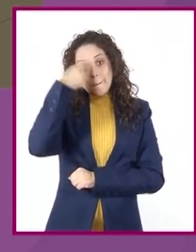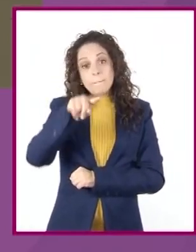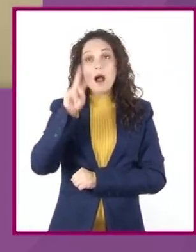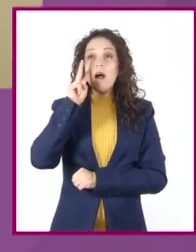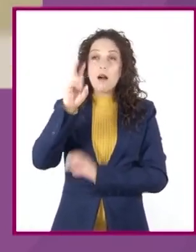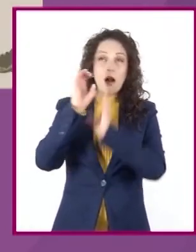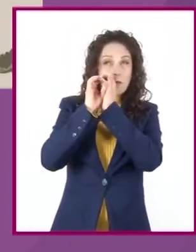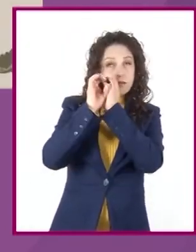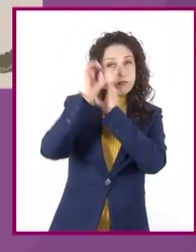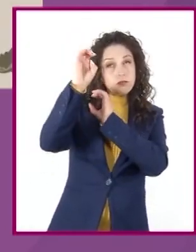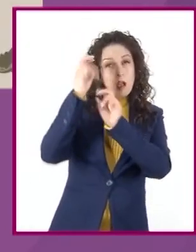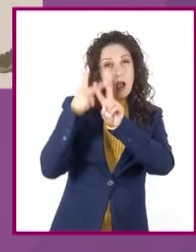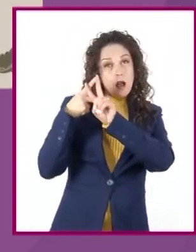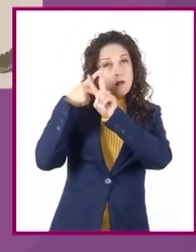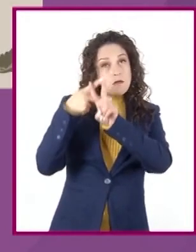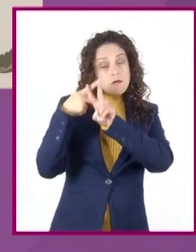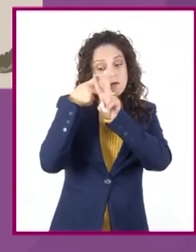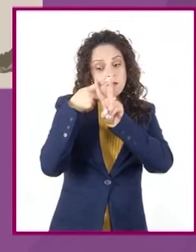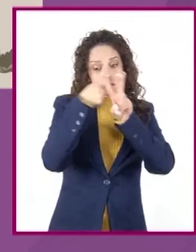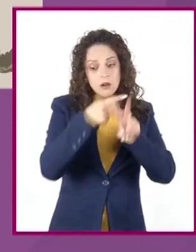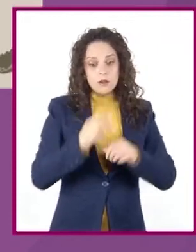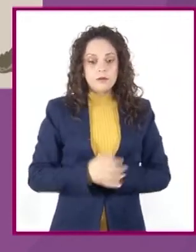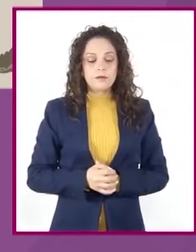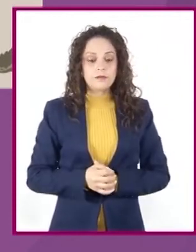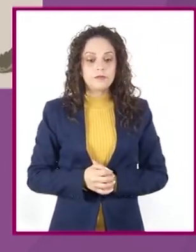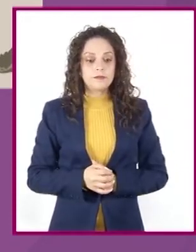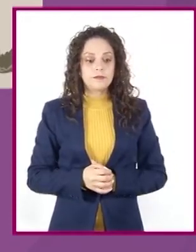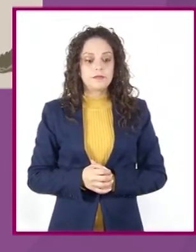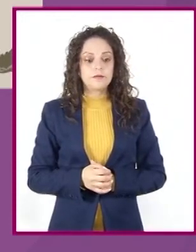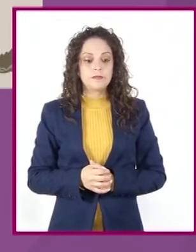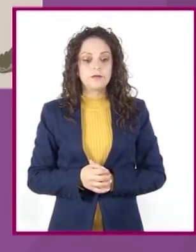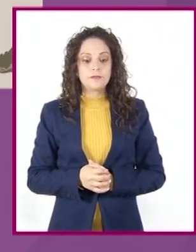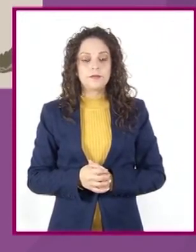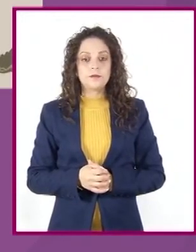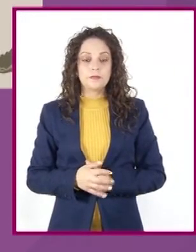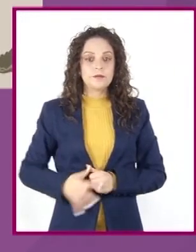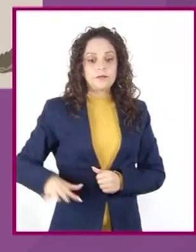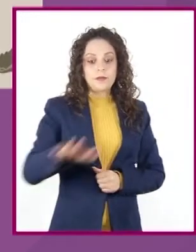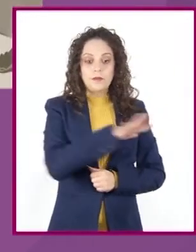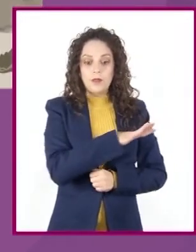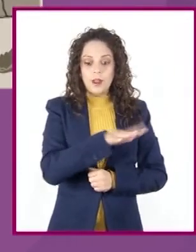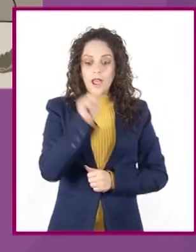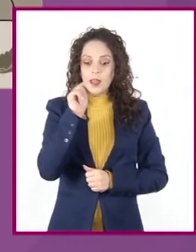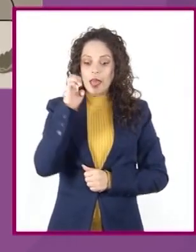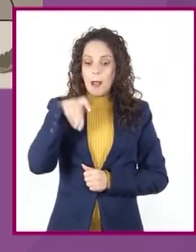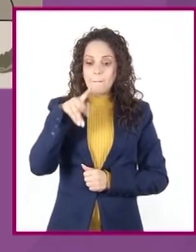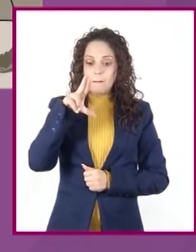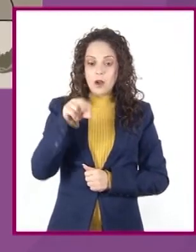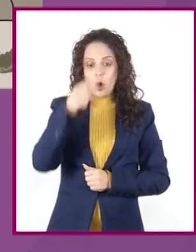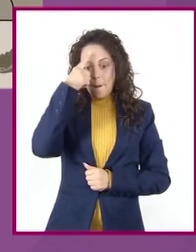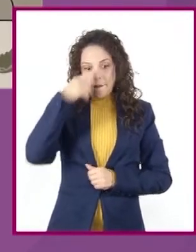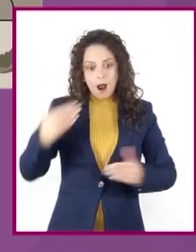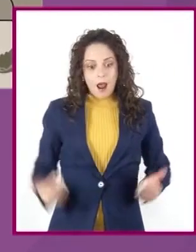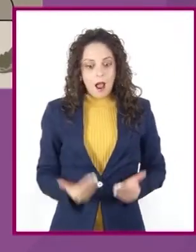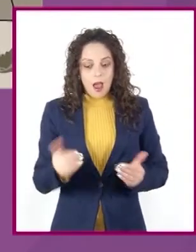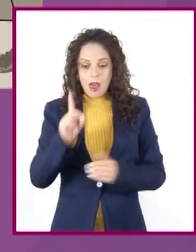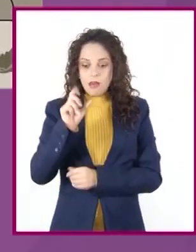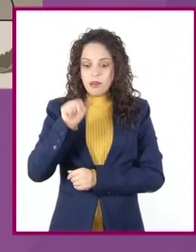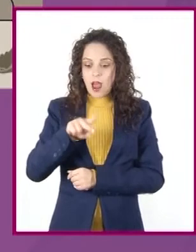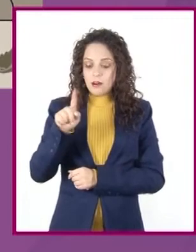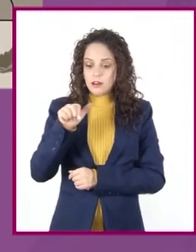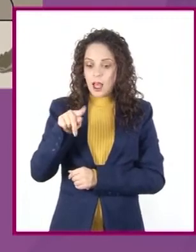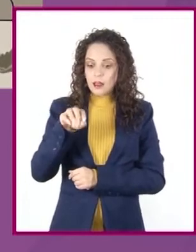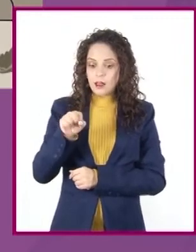astronómico. Junto al templo de los danzantes se encuentran estelas cuya función era exhibir la victoria